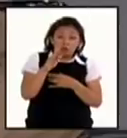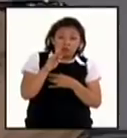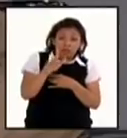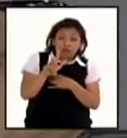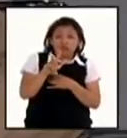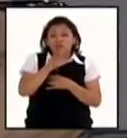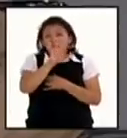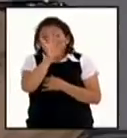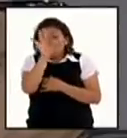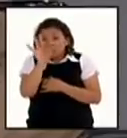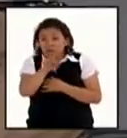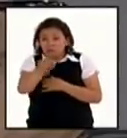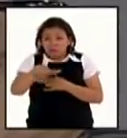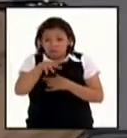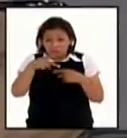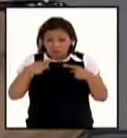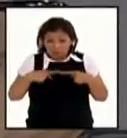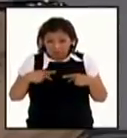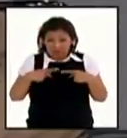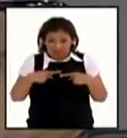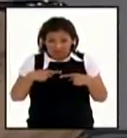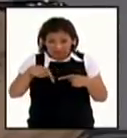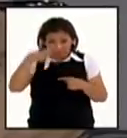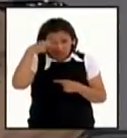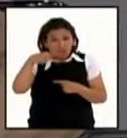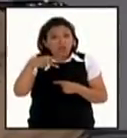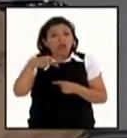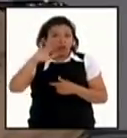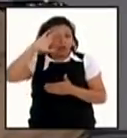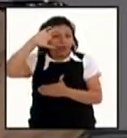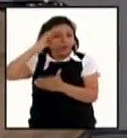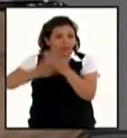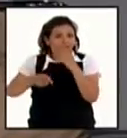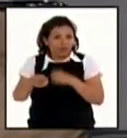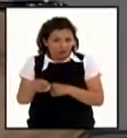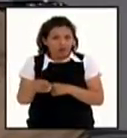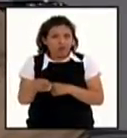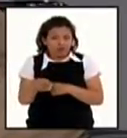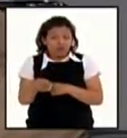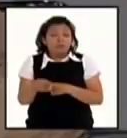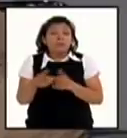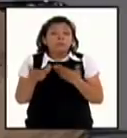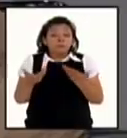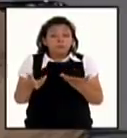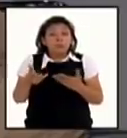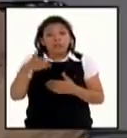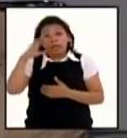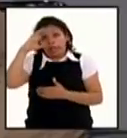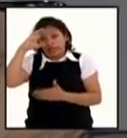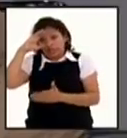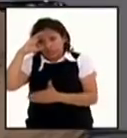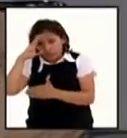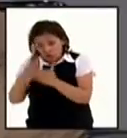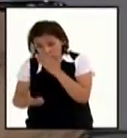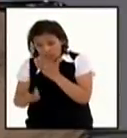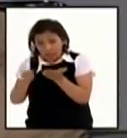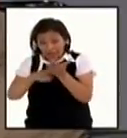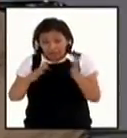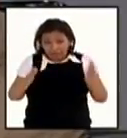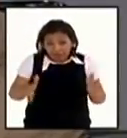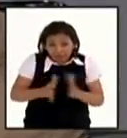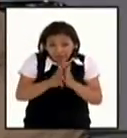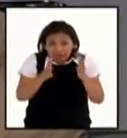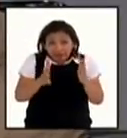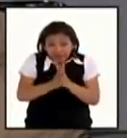98% de la población mexicana era católica. Entonces, son los católicos que pelean en la guerra